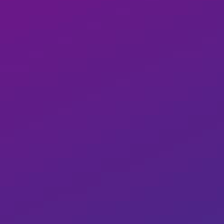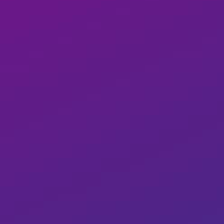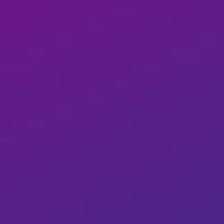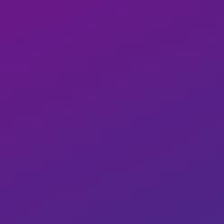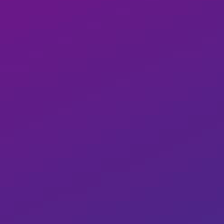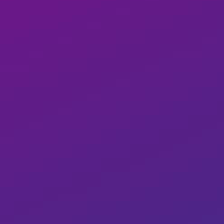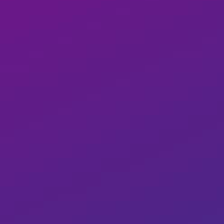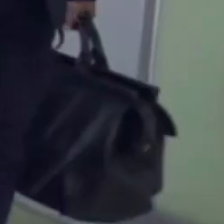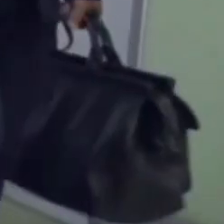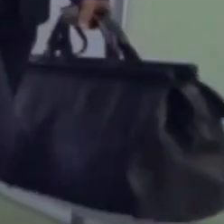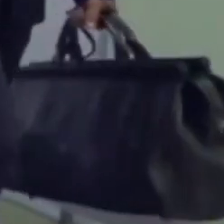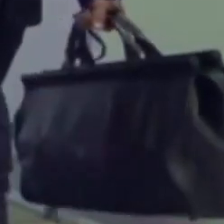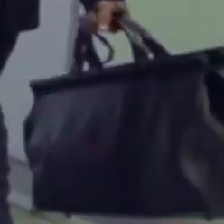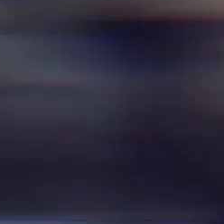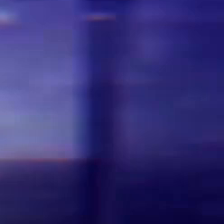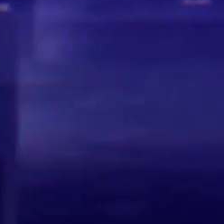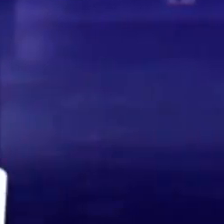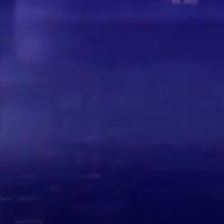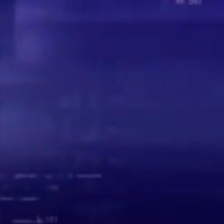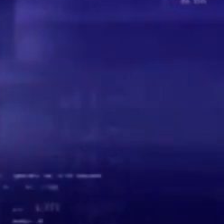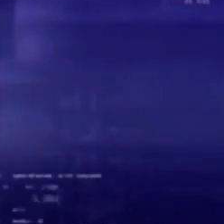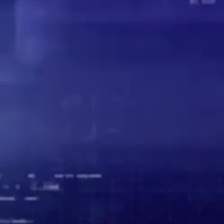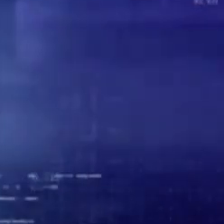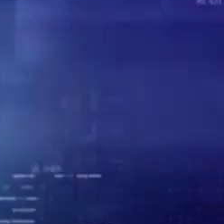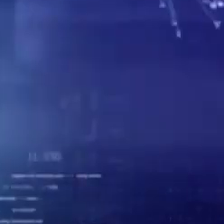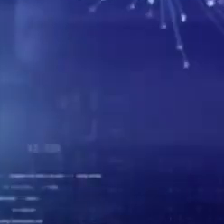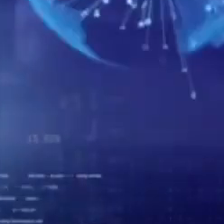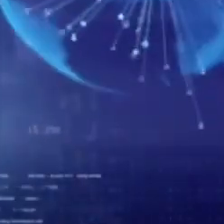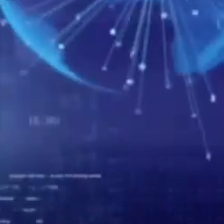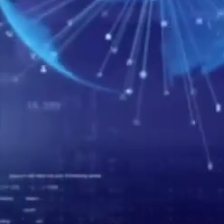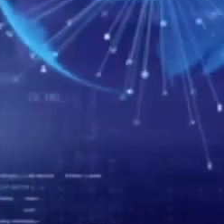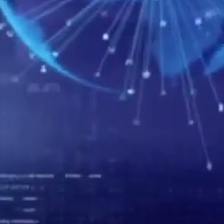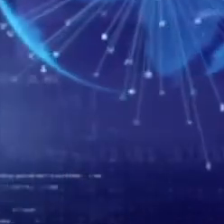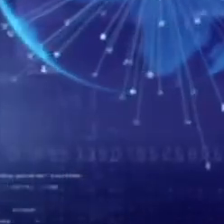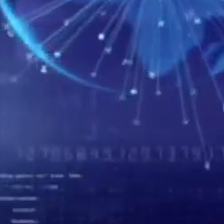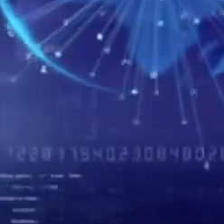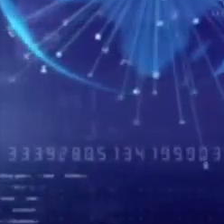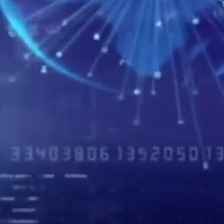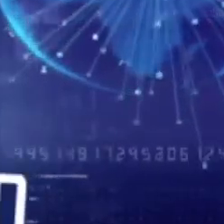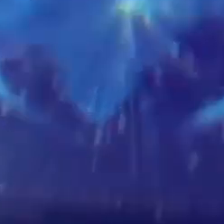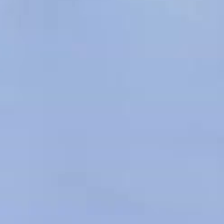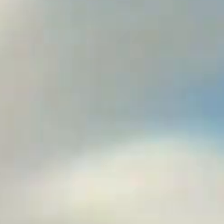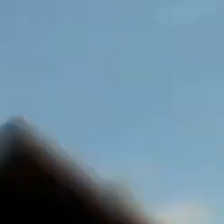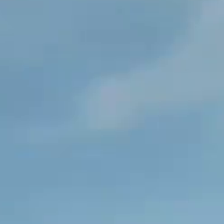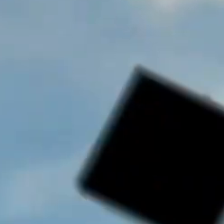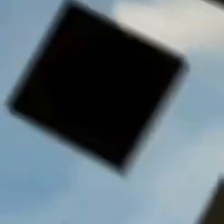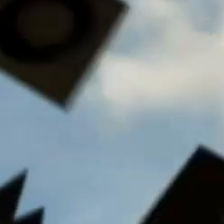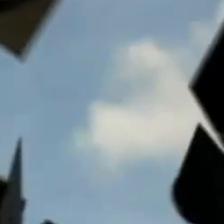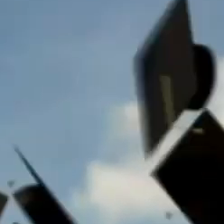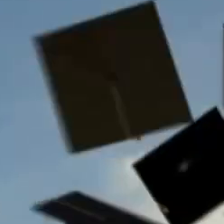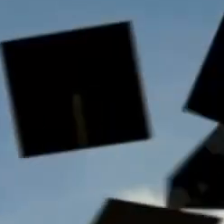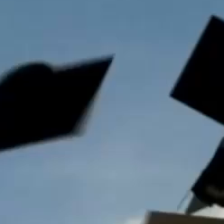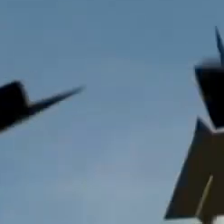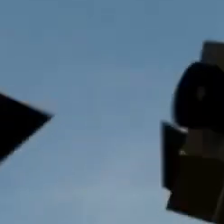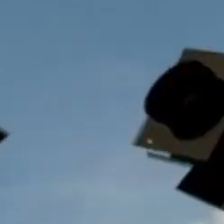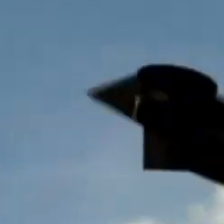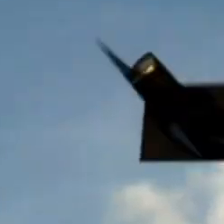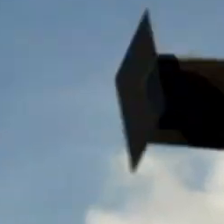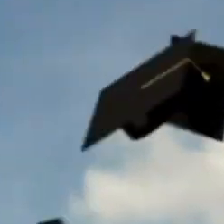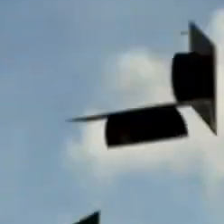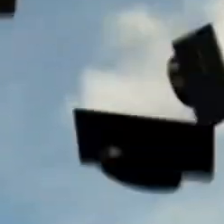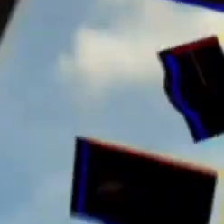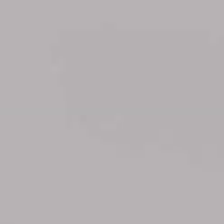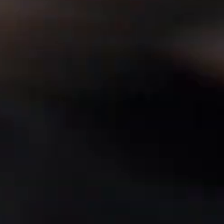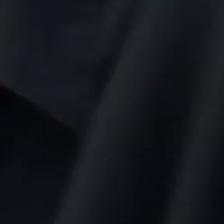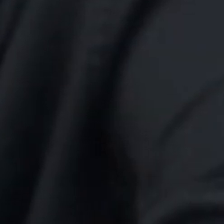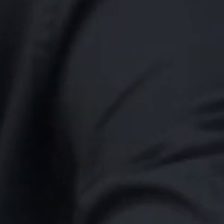316-830-3333. Conviértete en un líder en inteligencia artificial y ciencia de datos con la nueva maestría de la UAO. En tan solo 1 año y medio podrás obtener